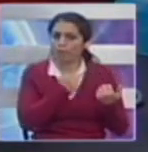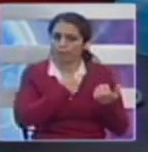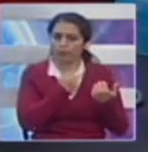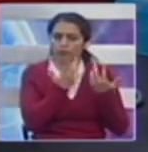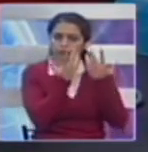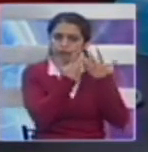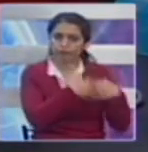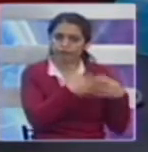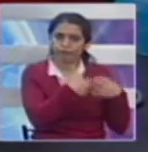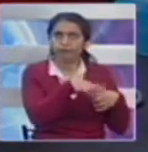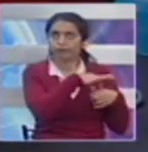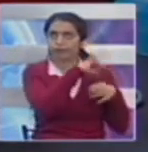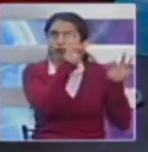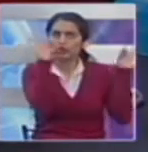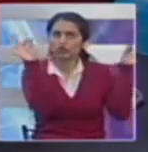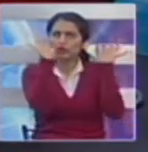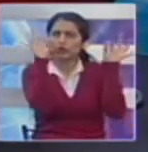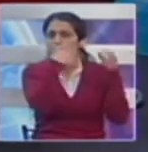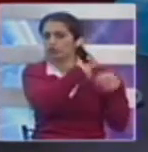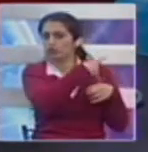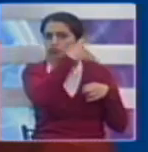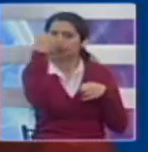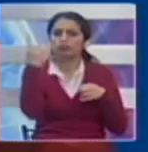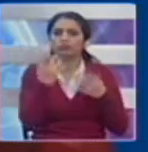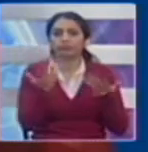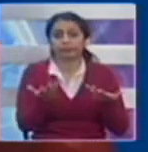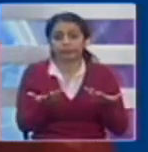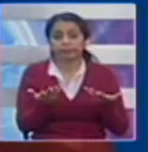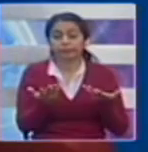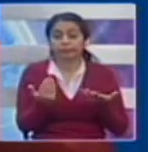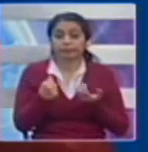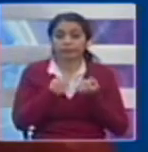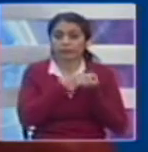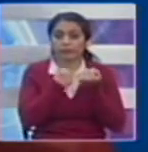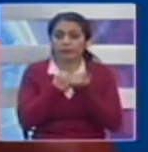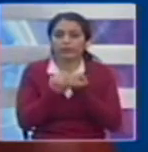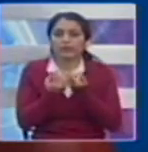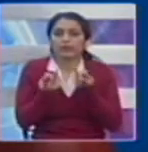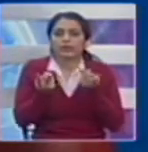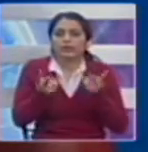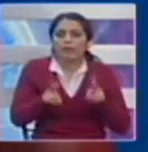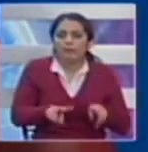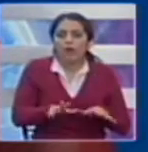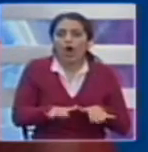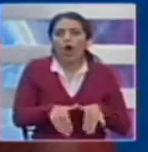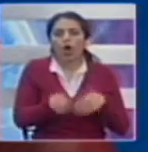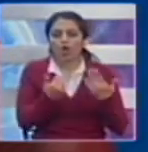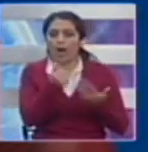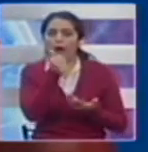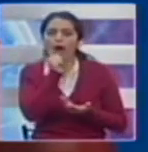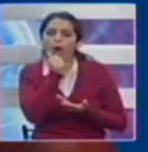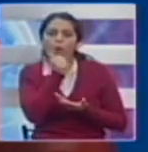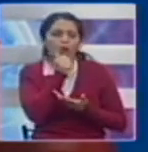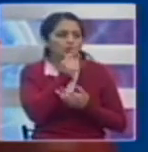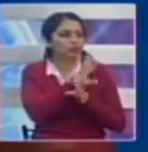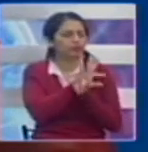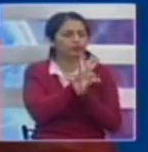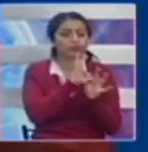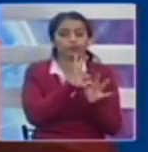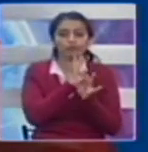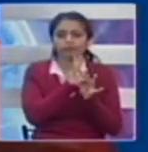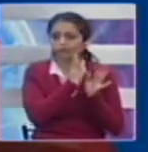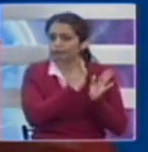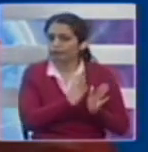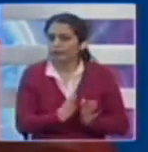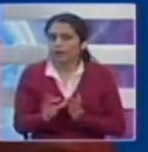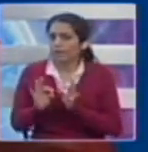afiliado, lo estamos haciendo. Hemos invertido también en un sistema de evacuación de tratamiento de aguas con el propósito de que todo